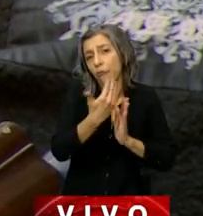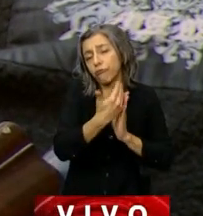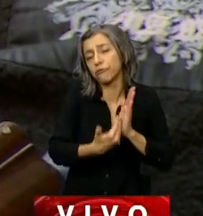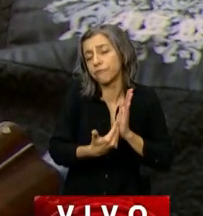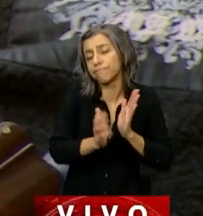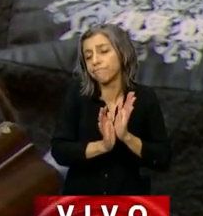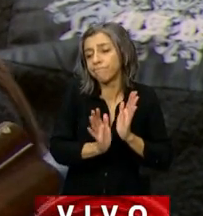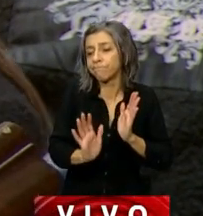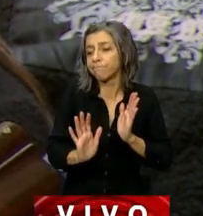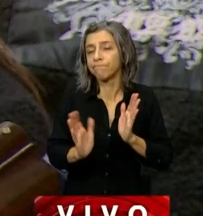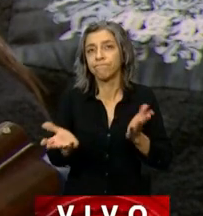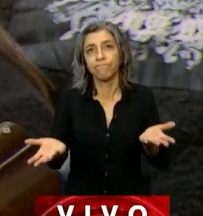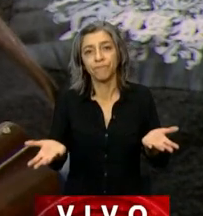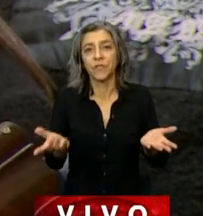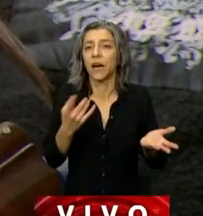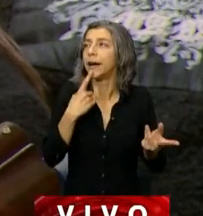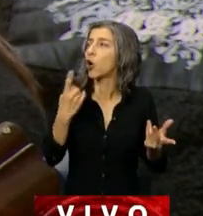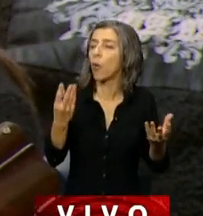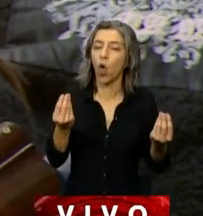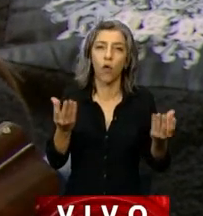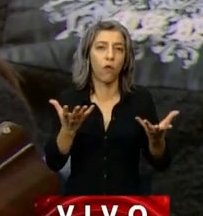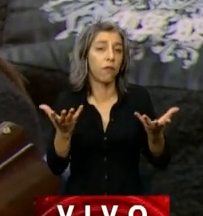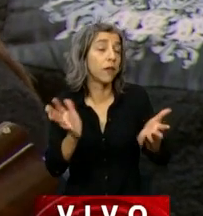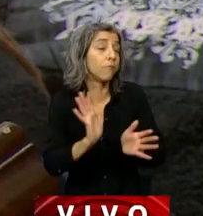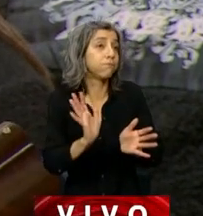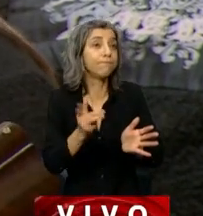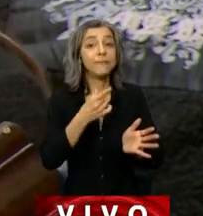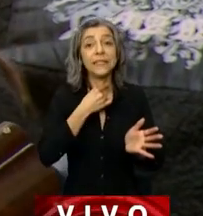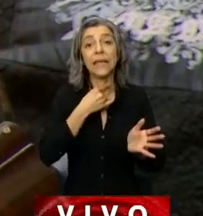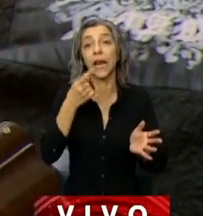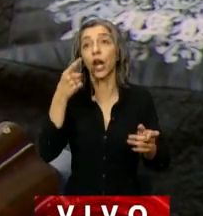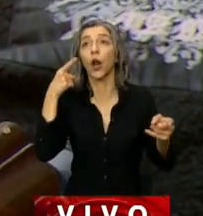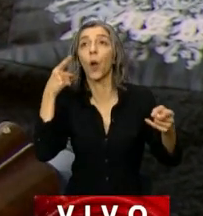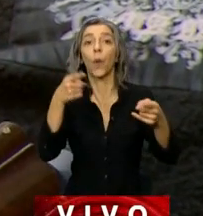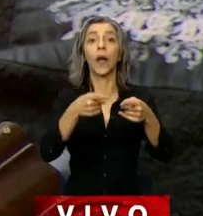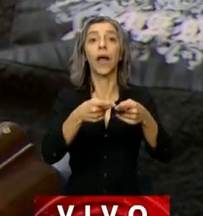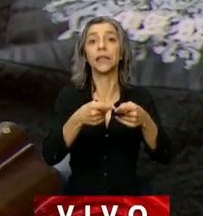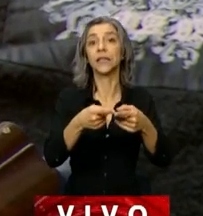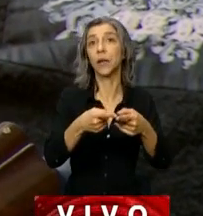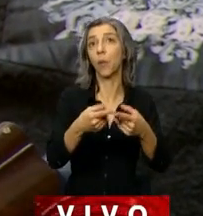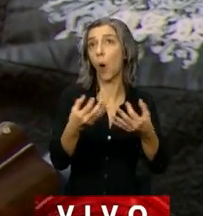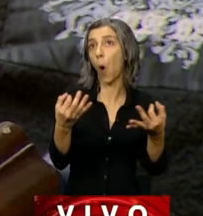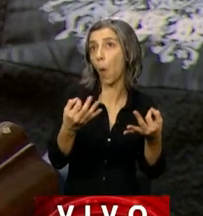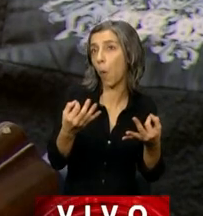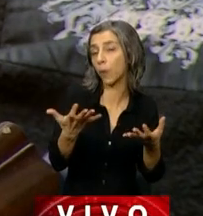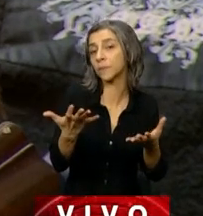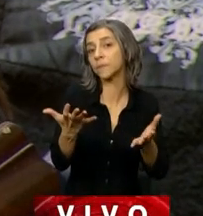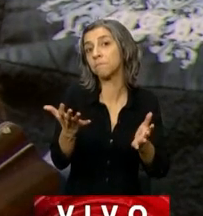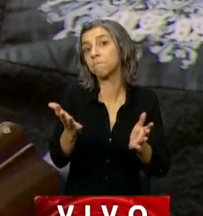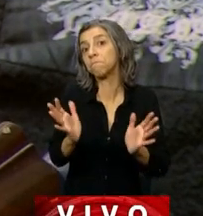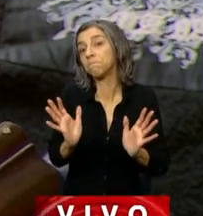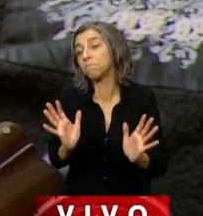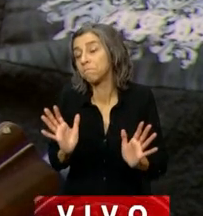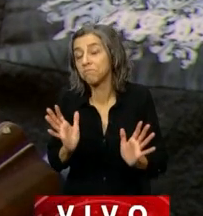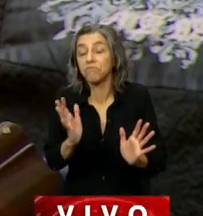declaraciones, como se dice, de buenas intenciones, ¿sí? Bueno, en este punto, mejor